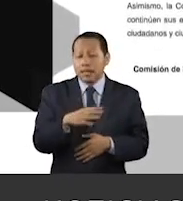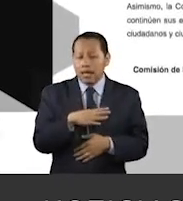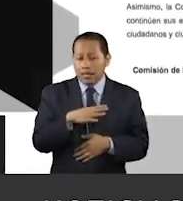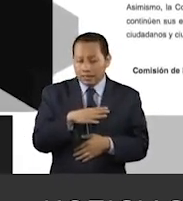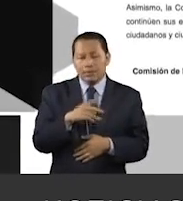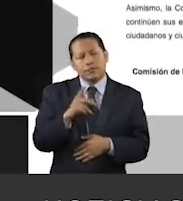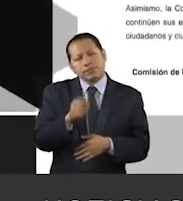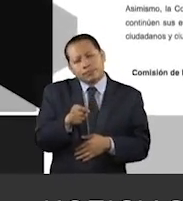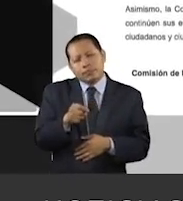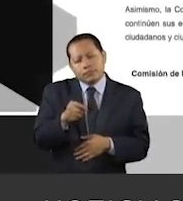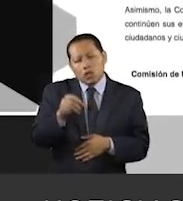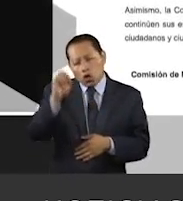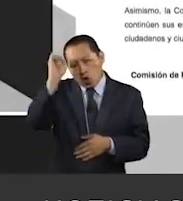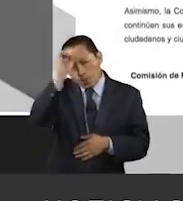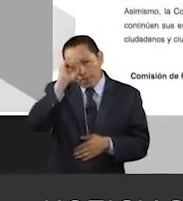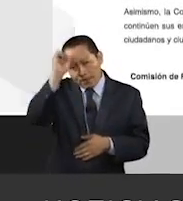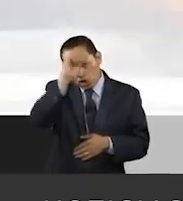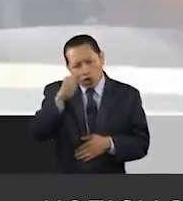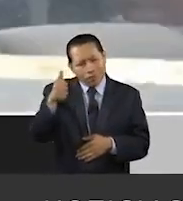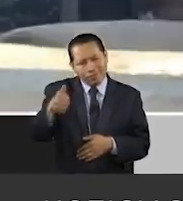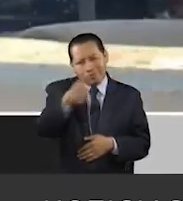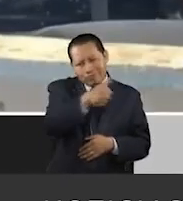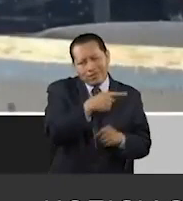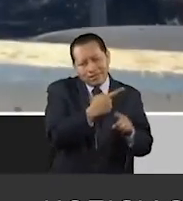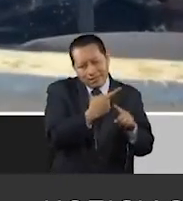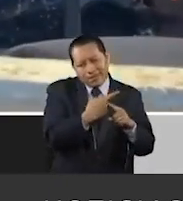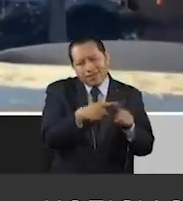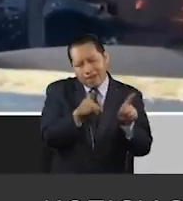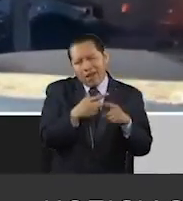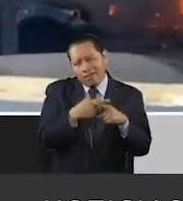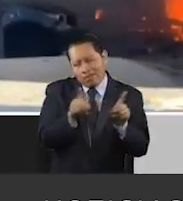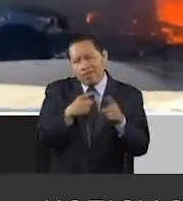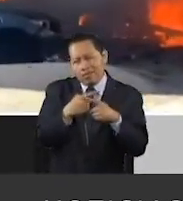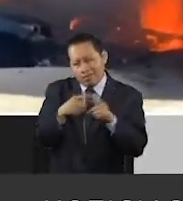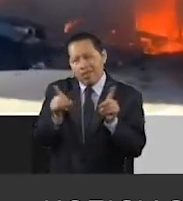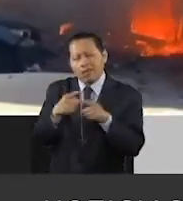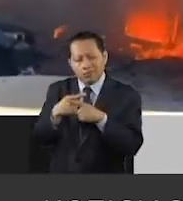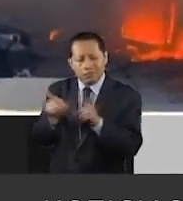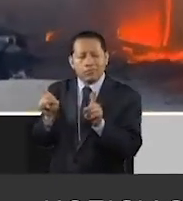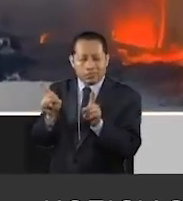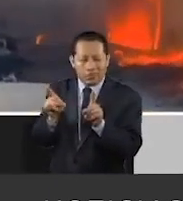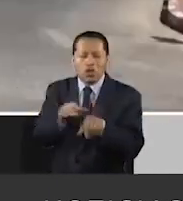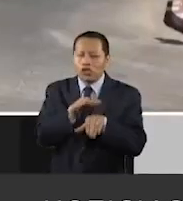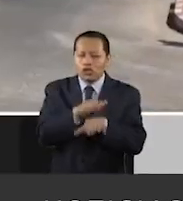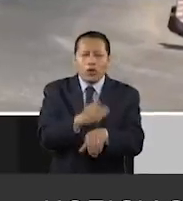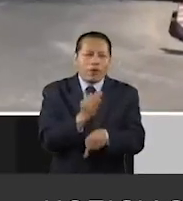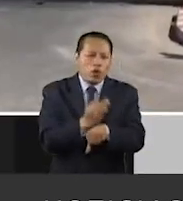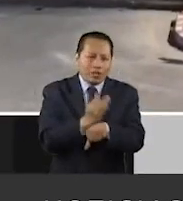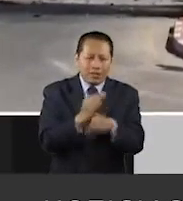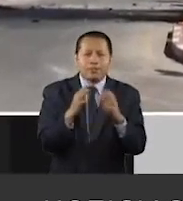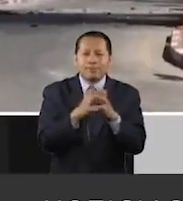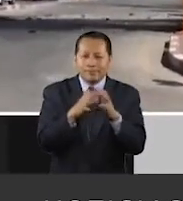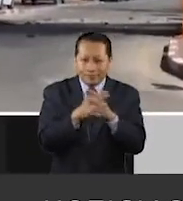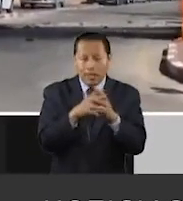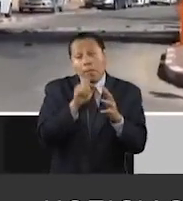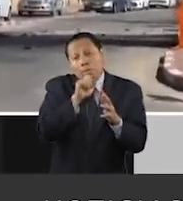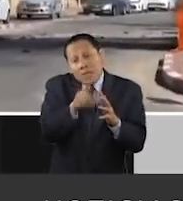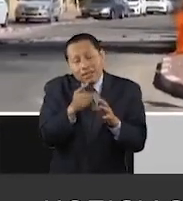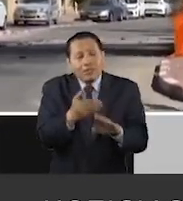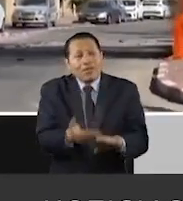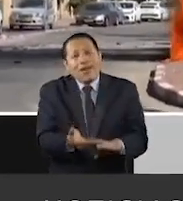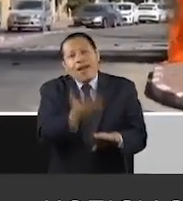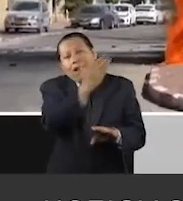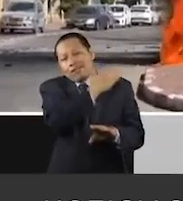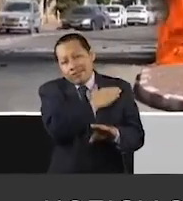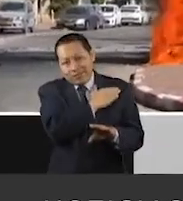diferentes puntos de vista sobre el conflicto actual y sobre todo sobre sus antecedentes.